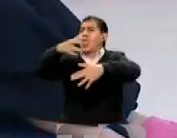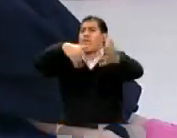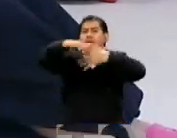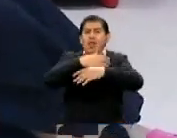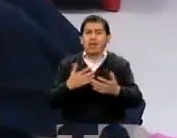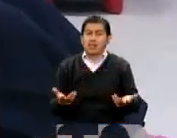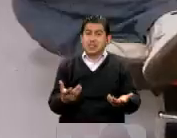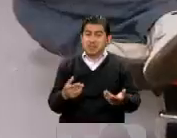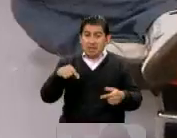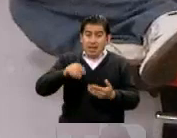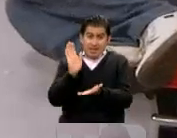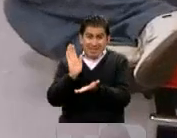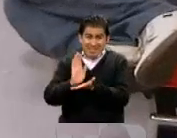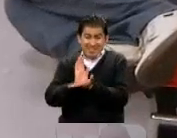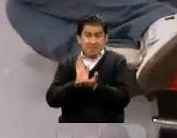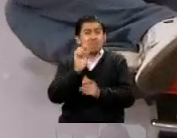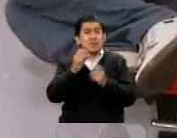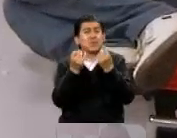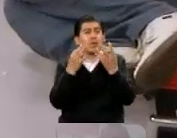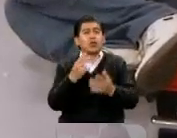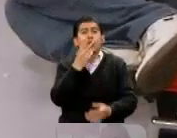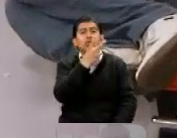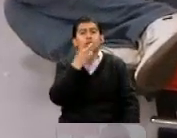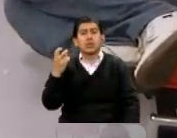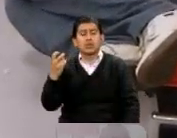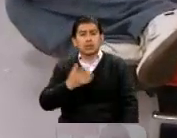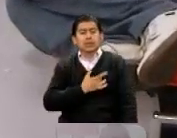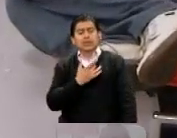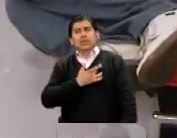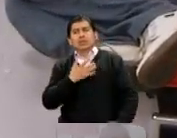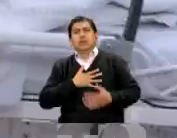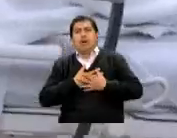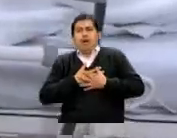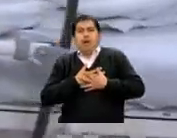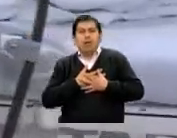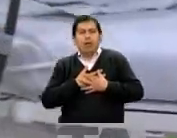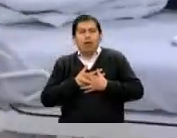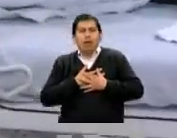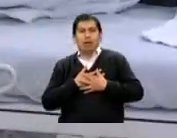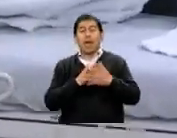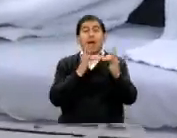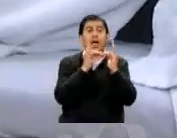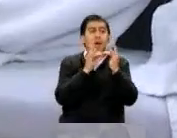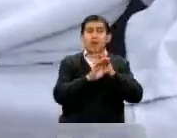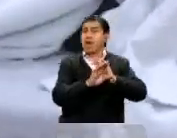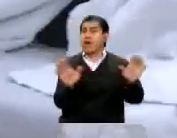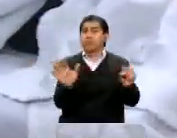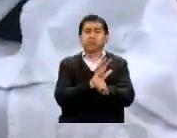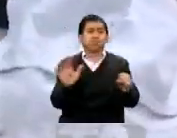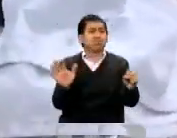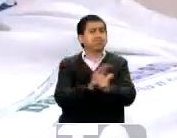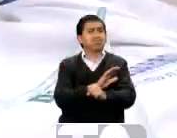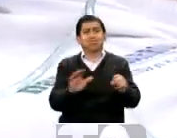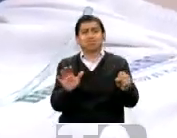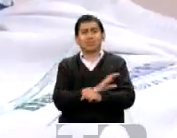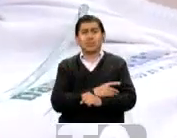carlos andrade marín llegan en promedio 200 personas con sintomatología respiratoria las camas están llenas pero siempre se espera